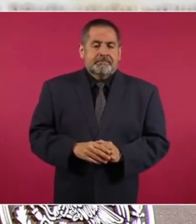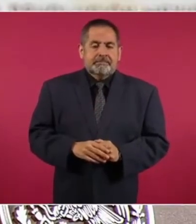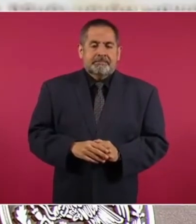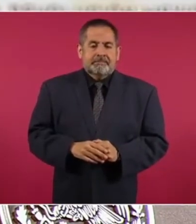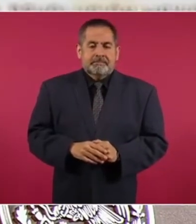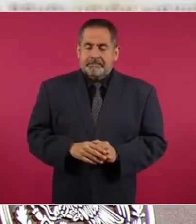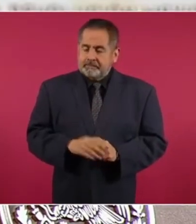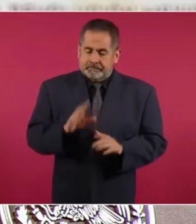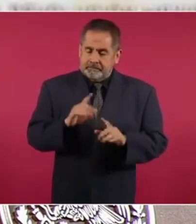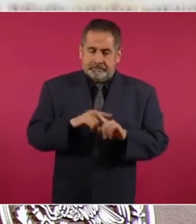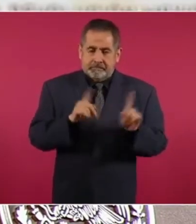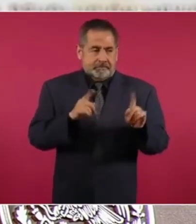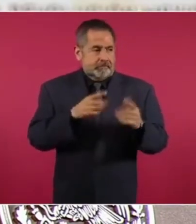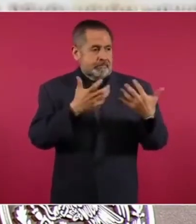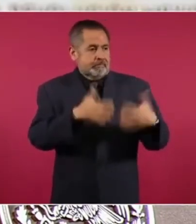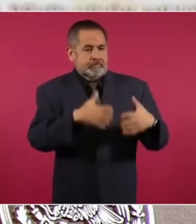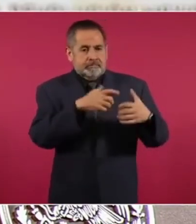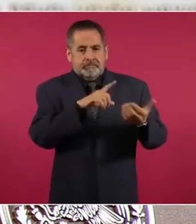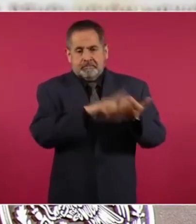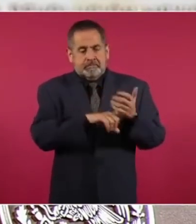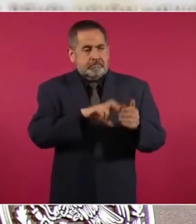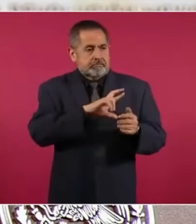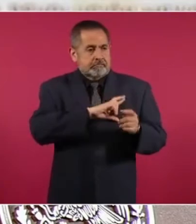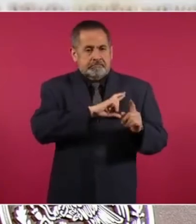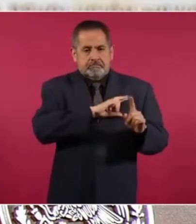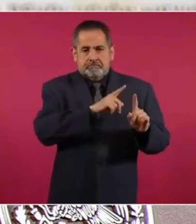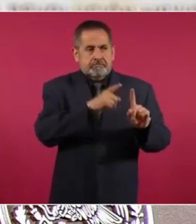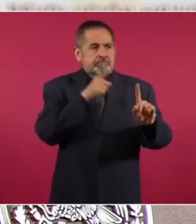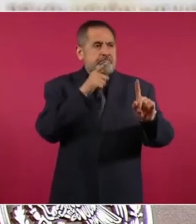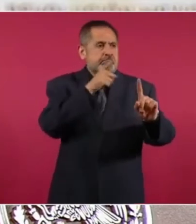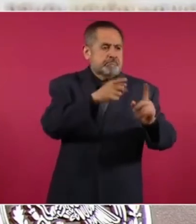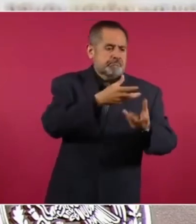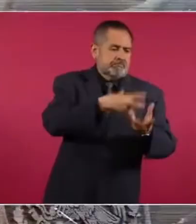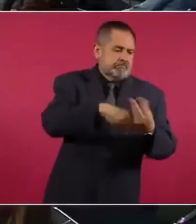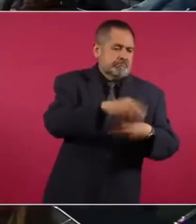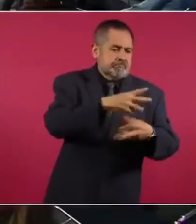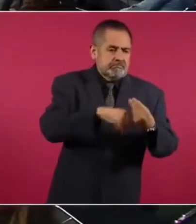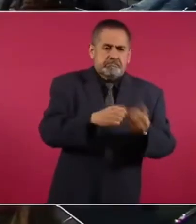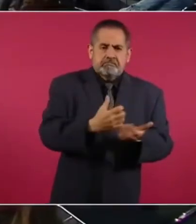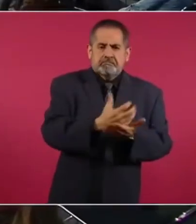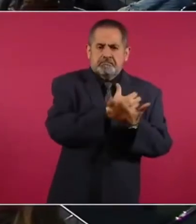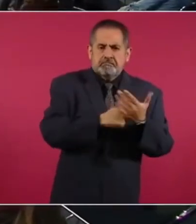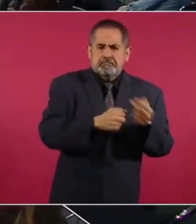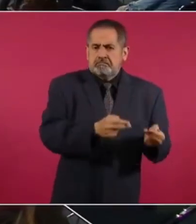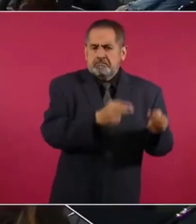tratara de otra empresa con propósitos mercantiles, pues.